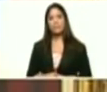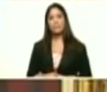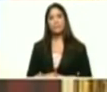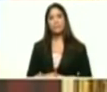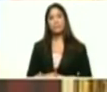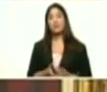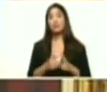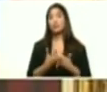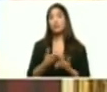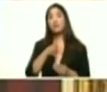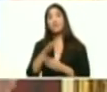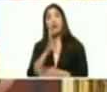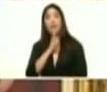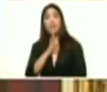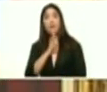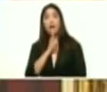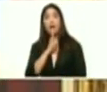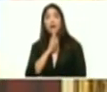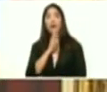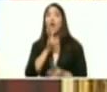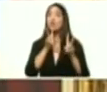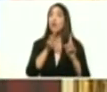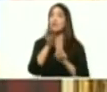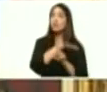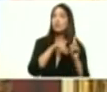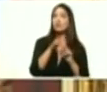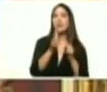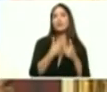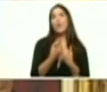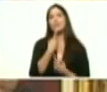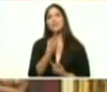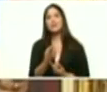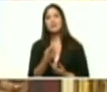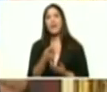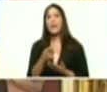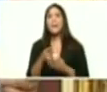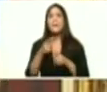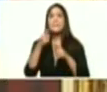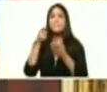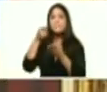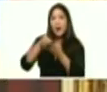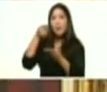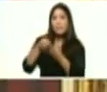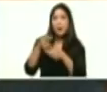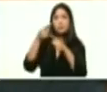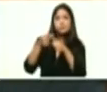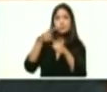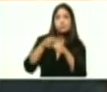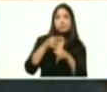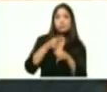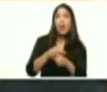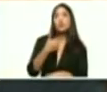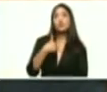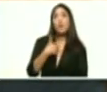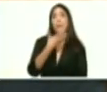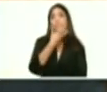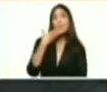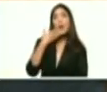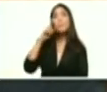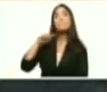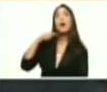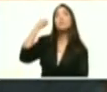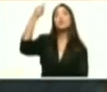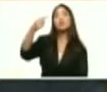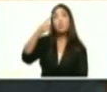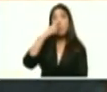y bueno, va al banco, y busca nuevas condiciones, y dice, bueno, las cuotas, de tal mes, de tal broma, yo prefiero que me las pongan, para el próximo